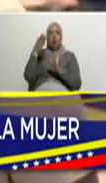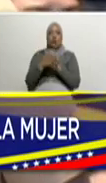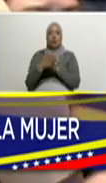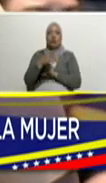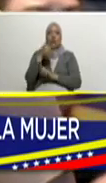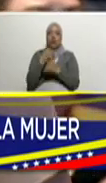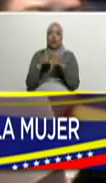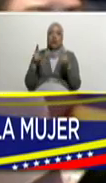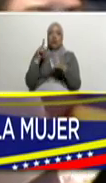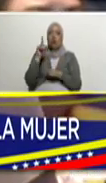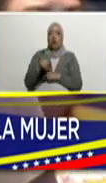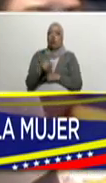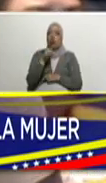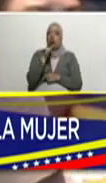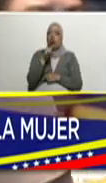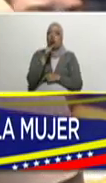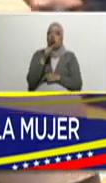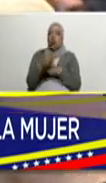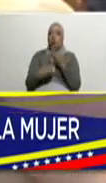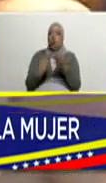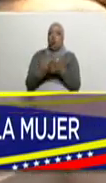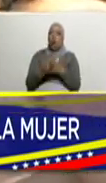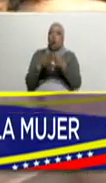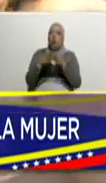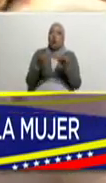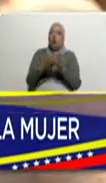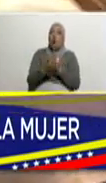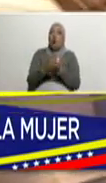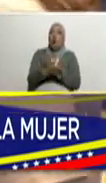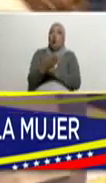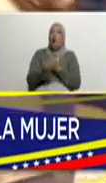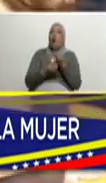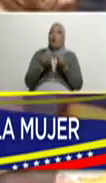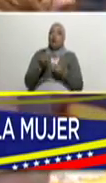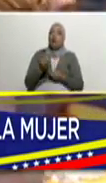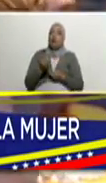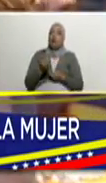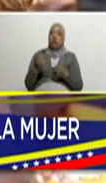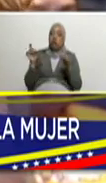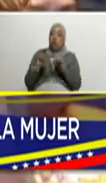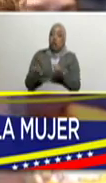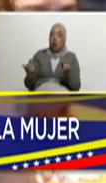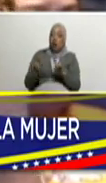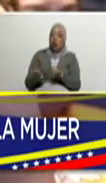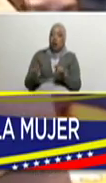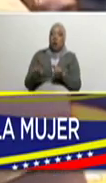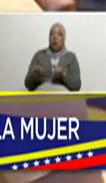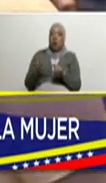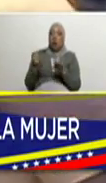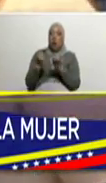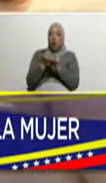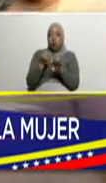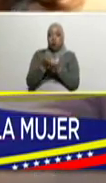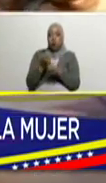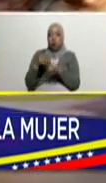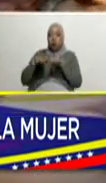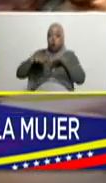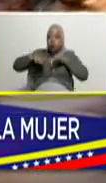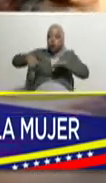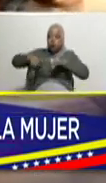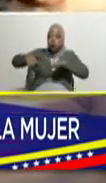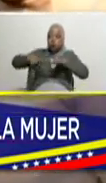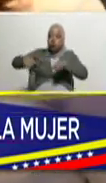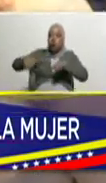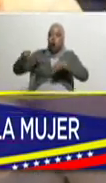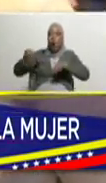poder liberarnos también en todo lo que tiene que ver, pues, con la formación de un oficio. Aquí vamos a trabajar